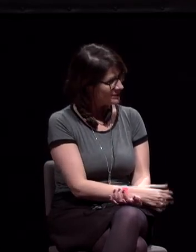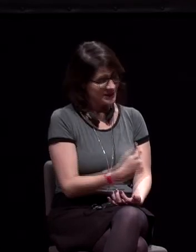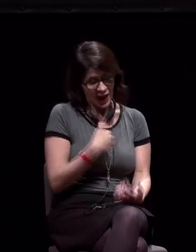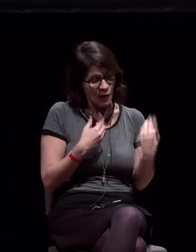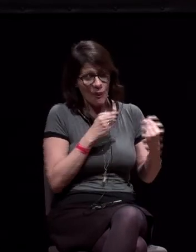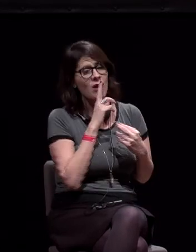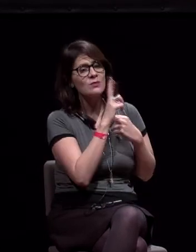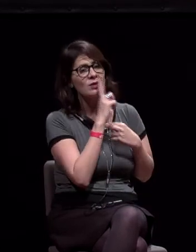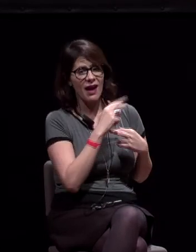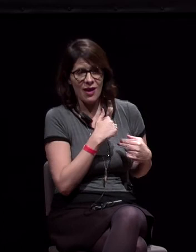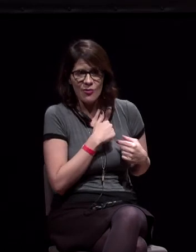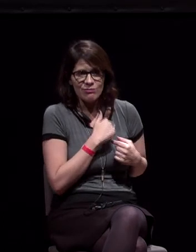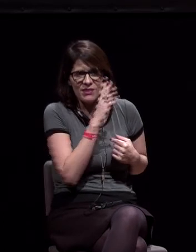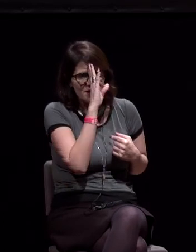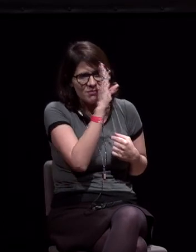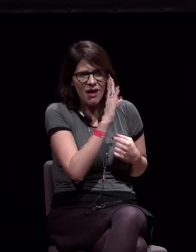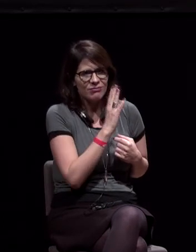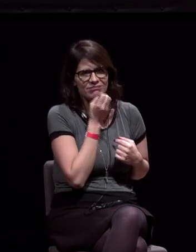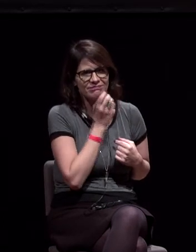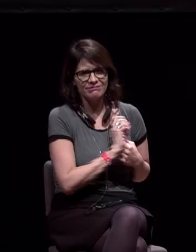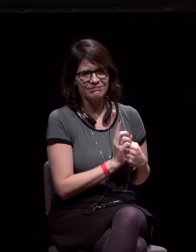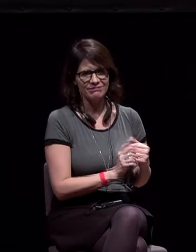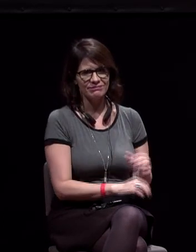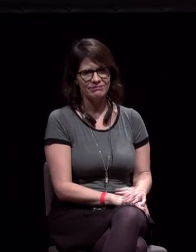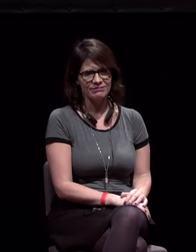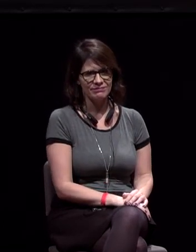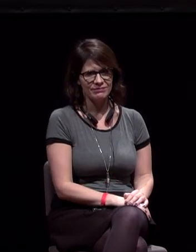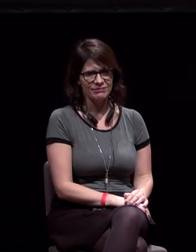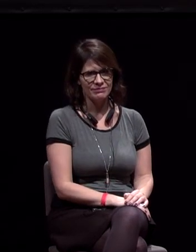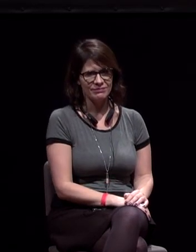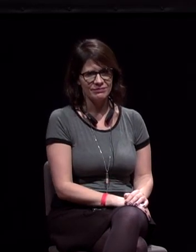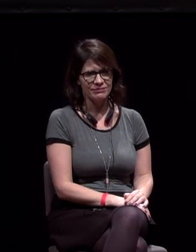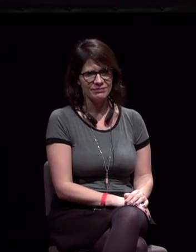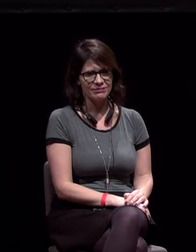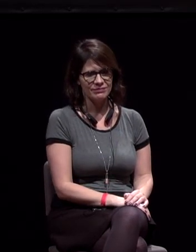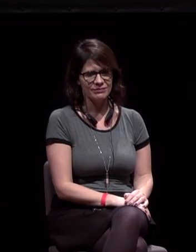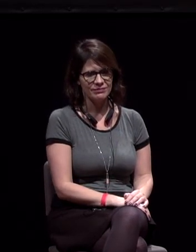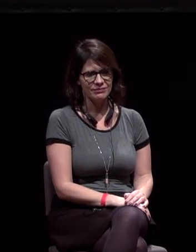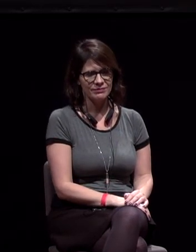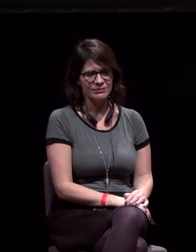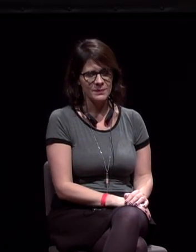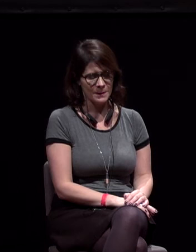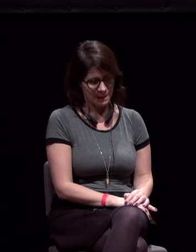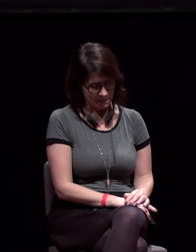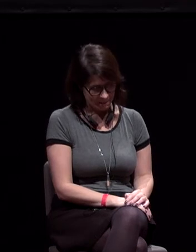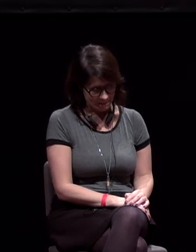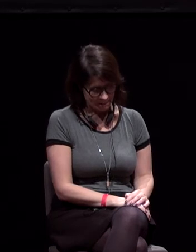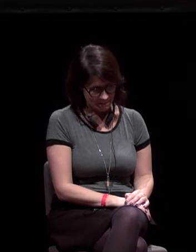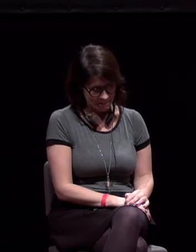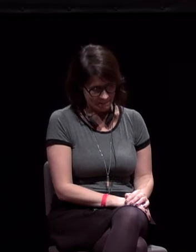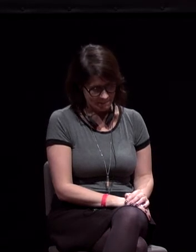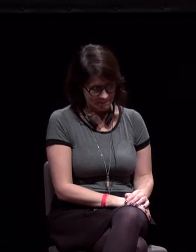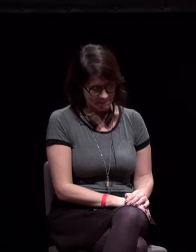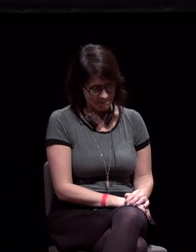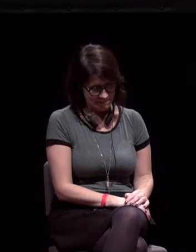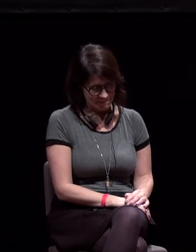aquí. Pero bueno, a ver, en el sentido en el que yo utilizo el término, y lo utilizo, quiero decir, lo utilizo